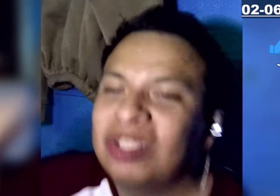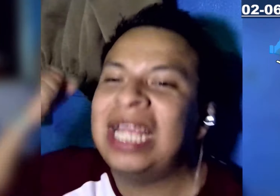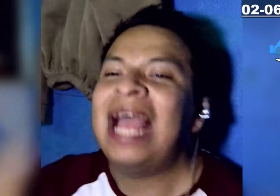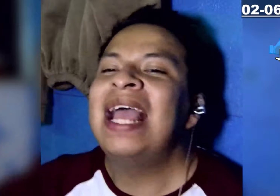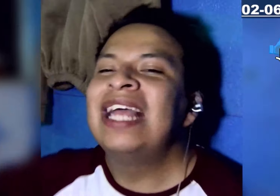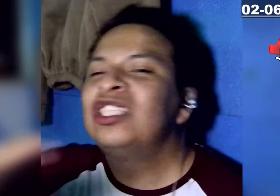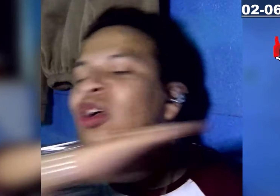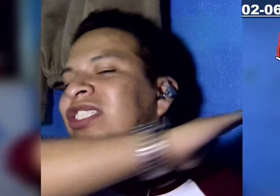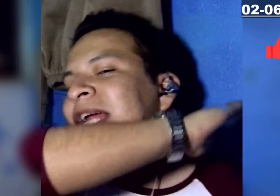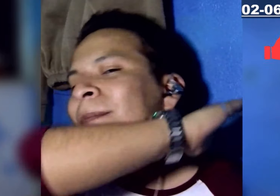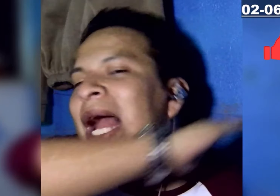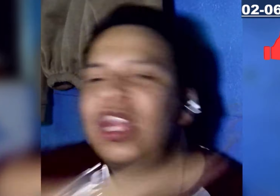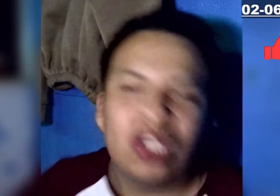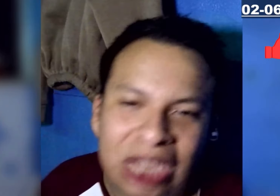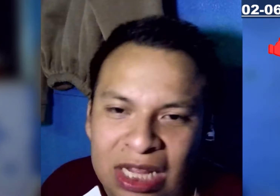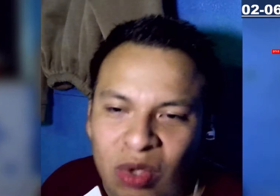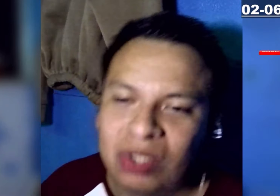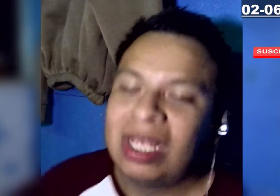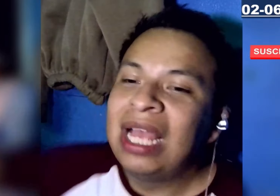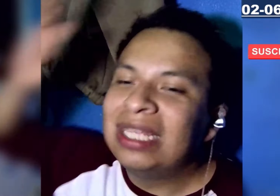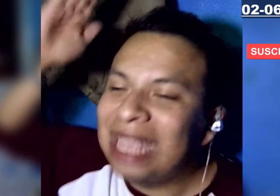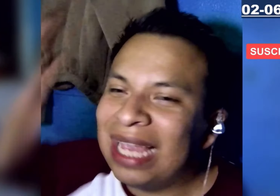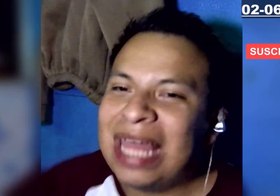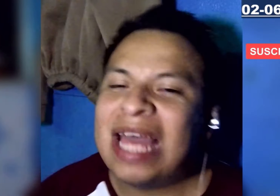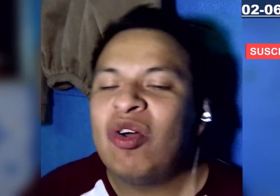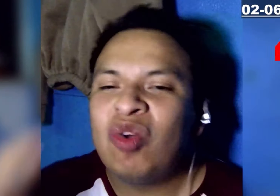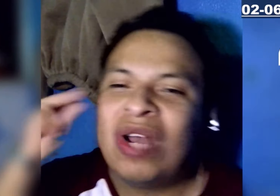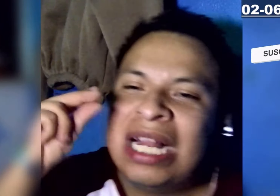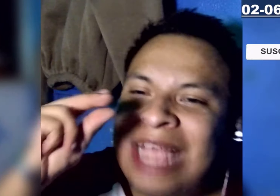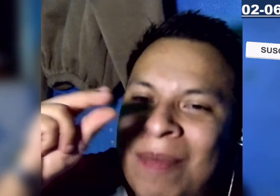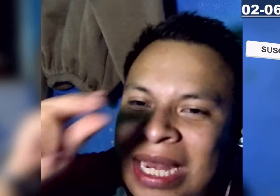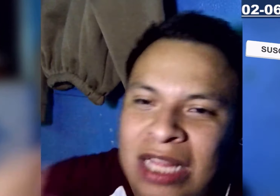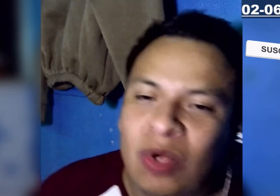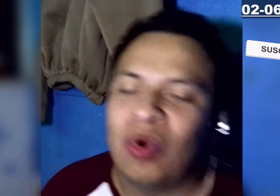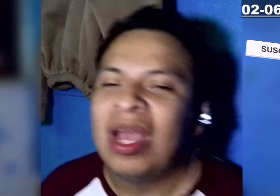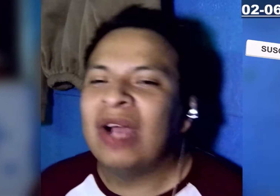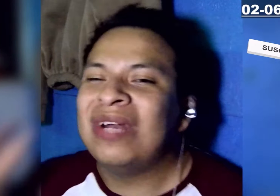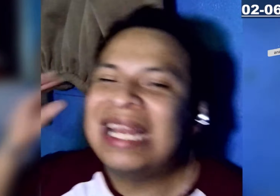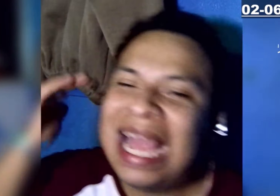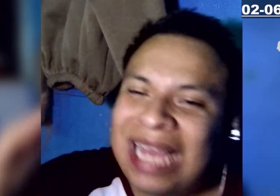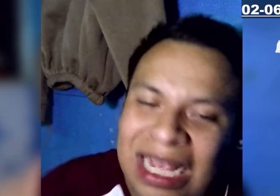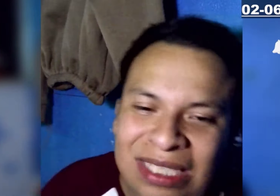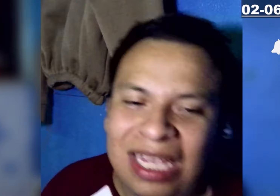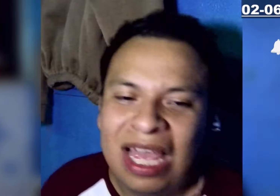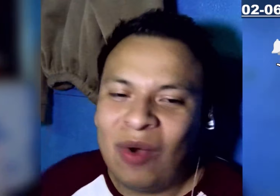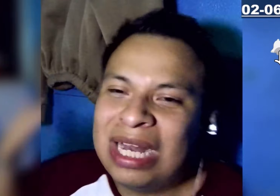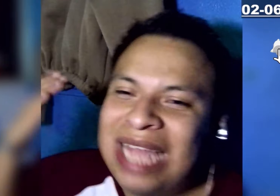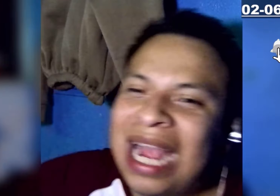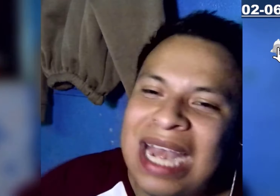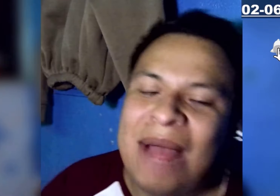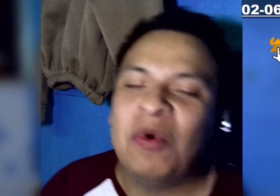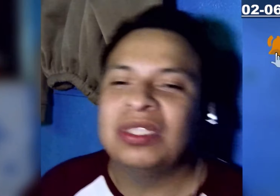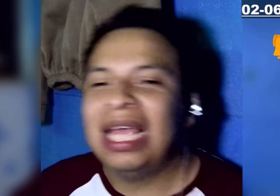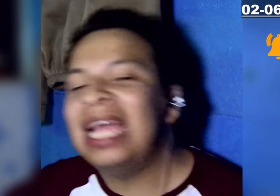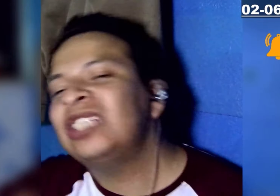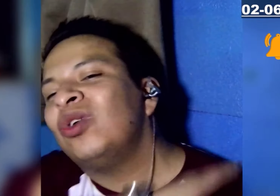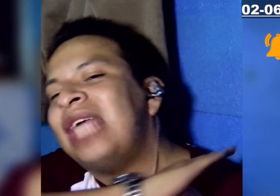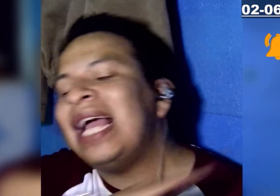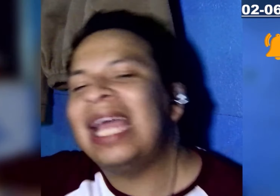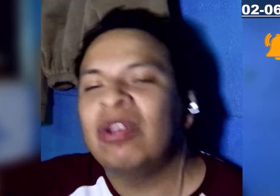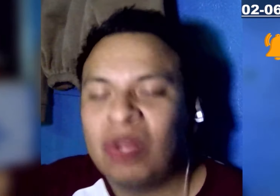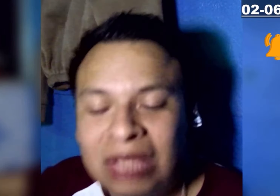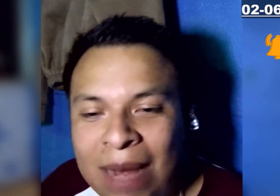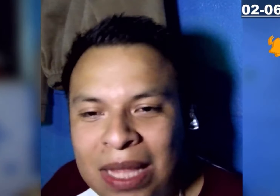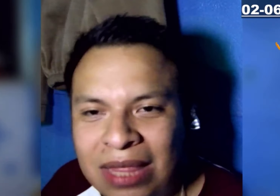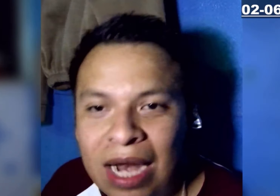fregamos, payanos. Ya Xóchitl valió chetos. Se quedaron con el ya merito, con el ya casi, con el ya ganamos. Eso